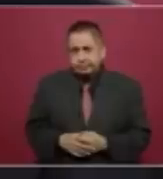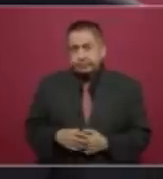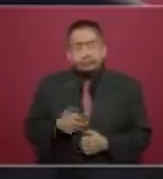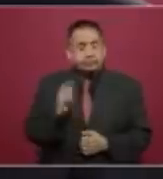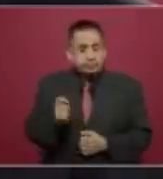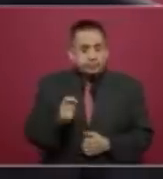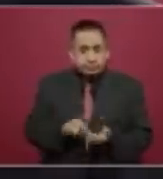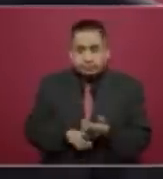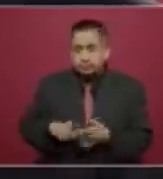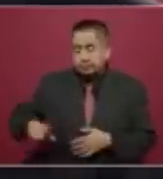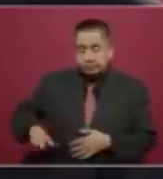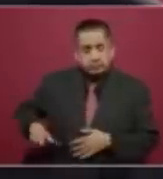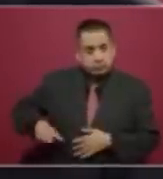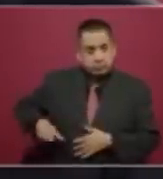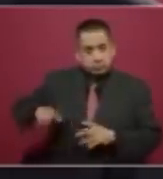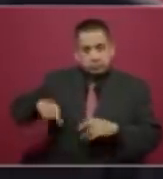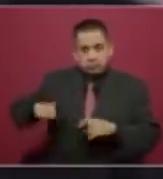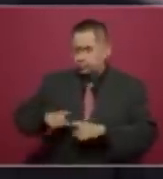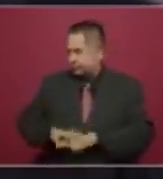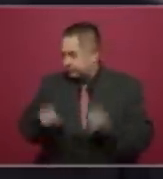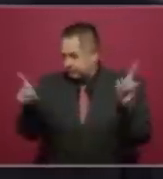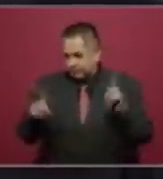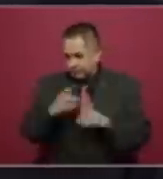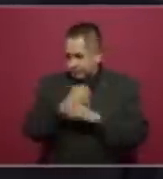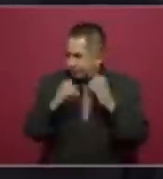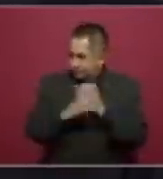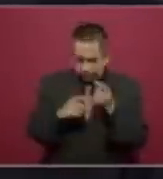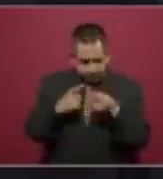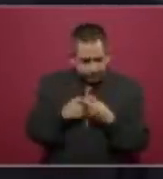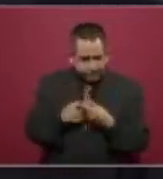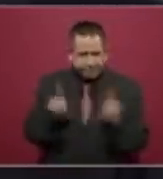gobierno es otra cosa.